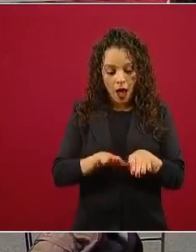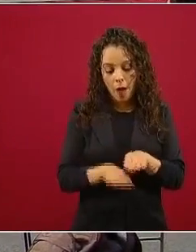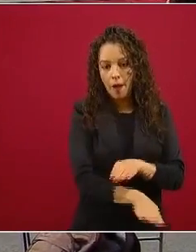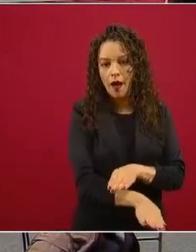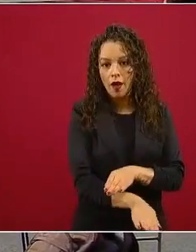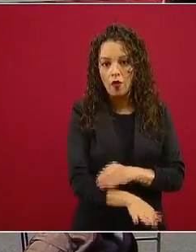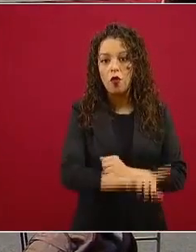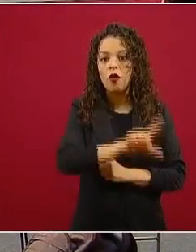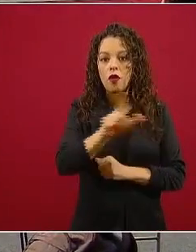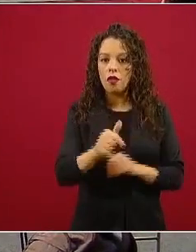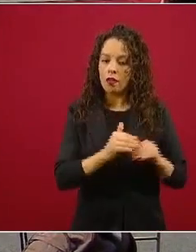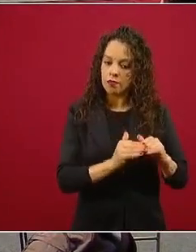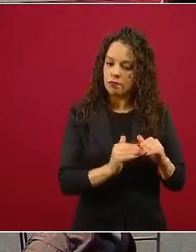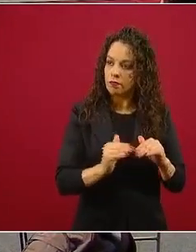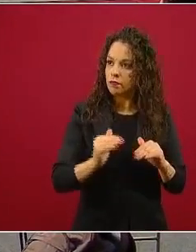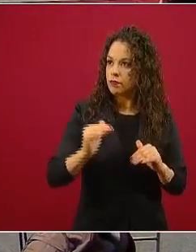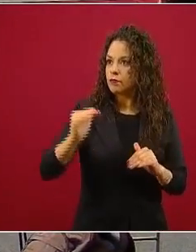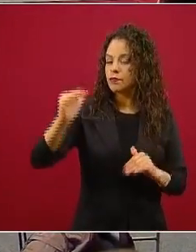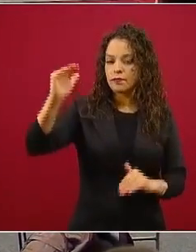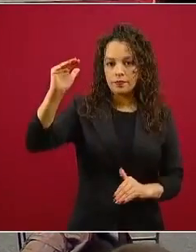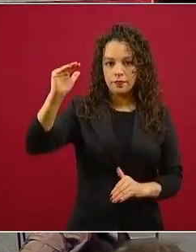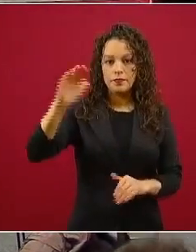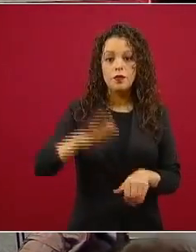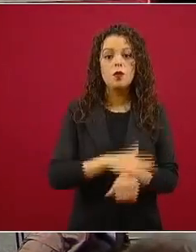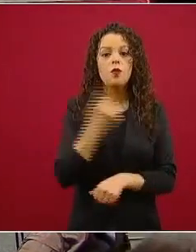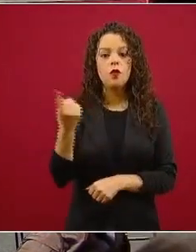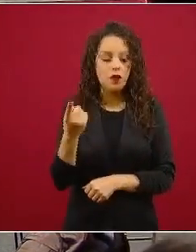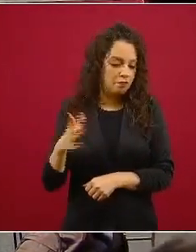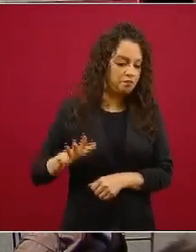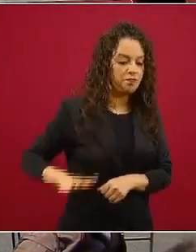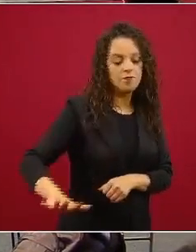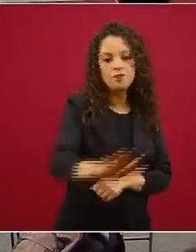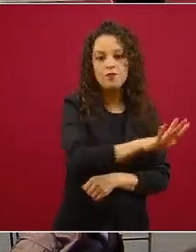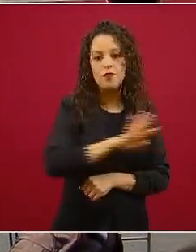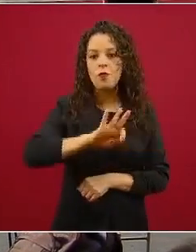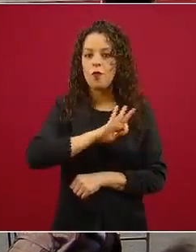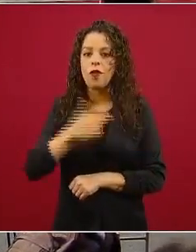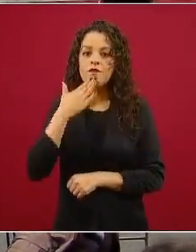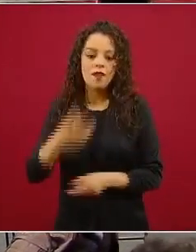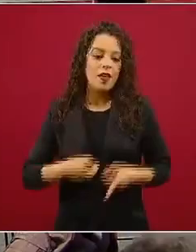porque se abarca a todos.